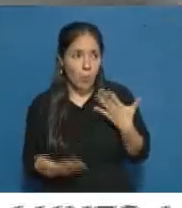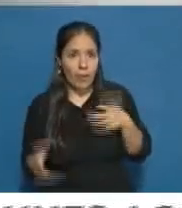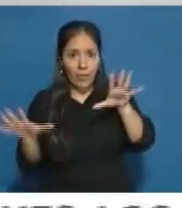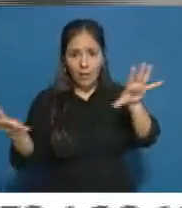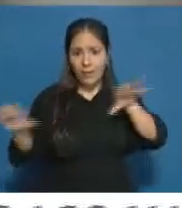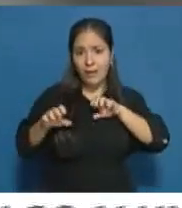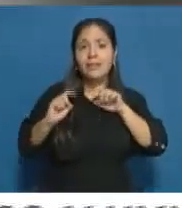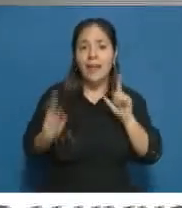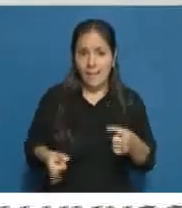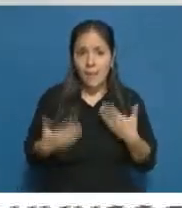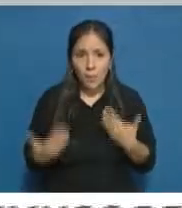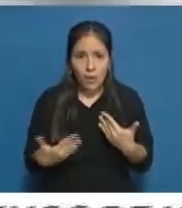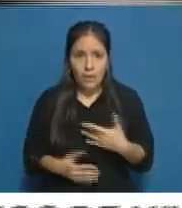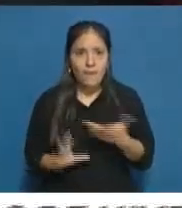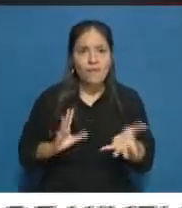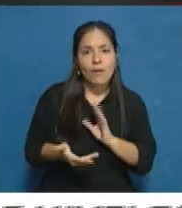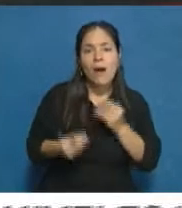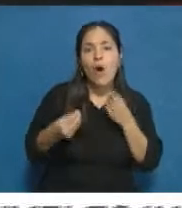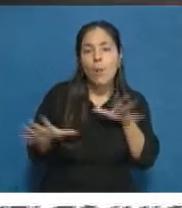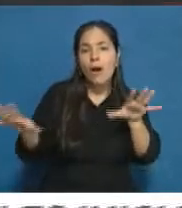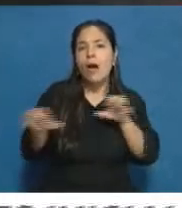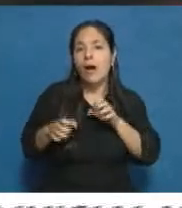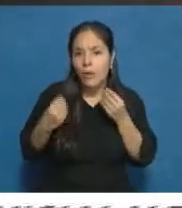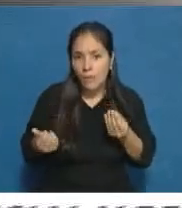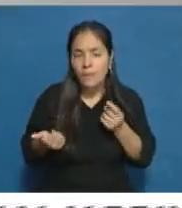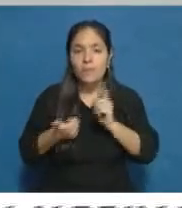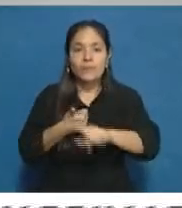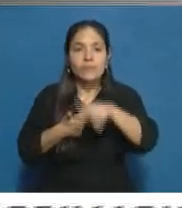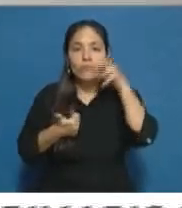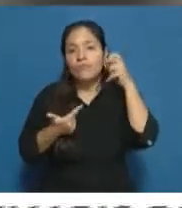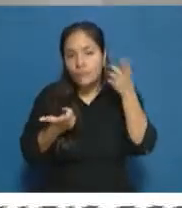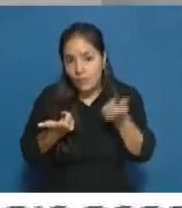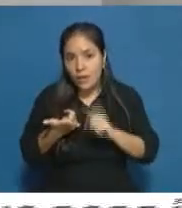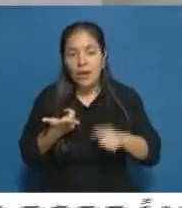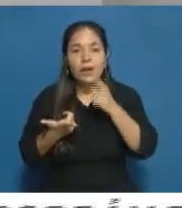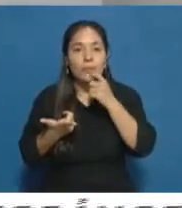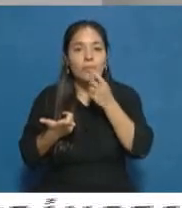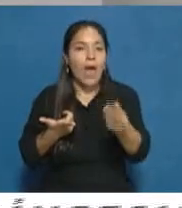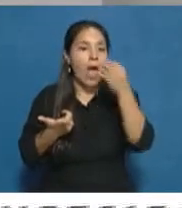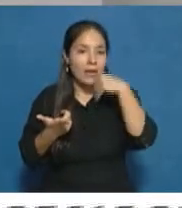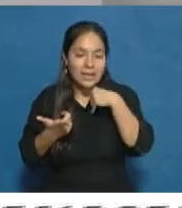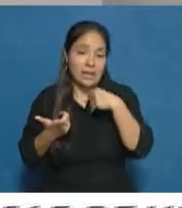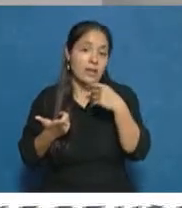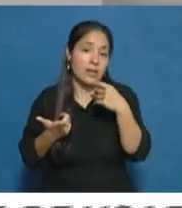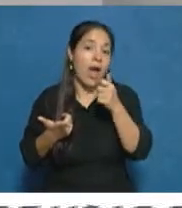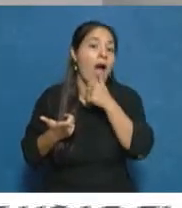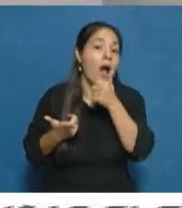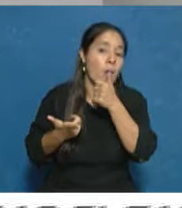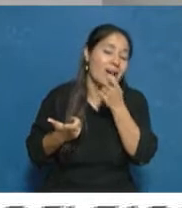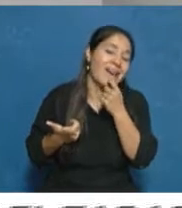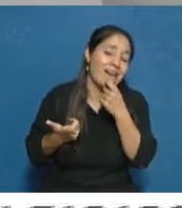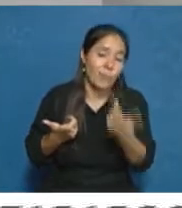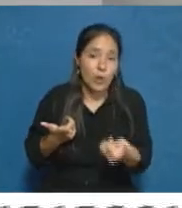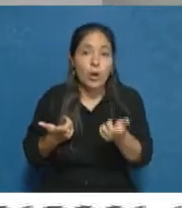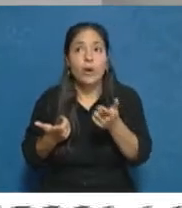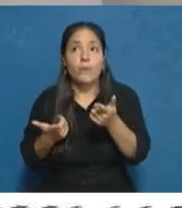de incorporarlo son de distintas formas, puede ser por la respiración, porque lo podamos ingerir a través, por ejemplo, del agua, o a